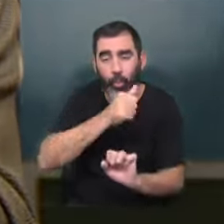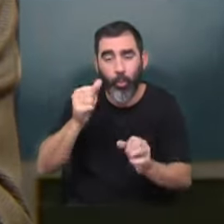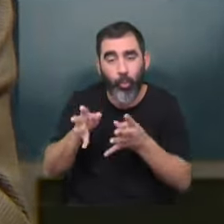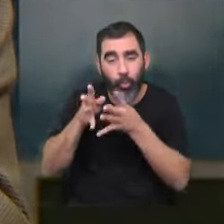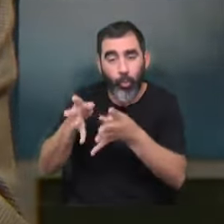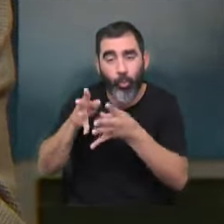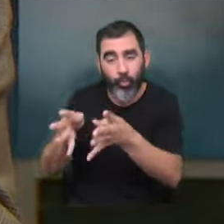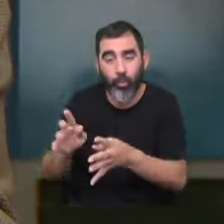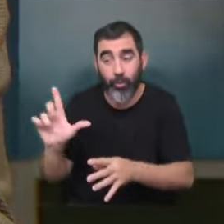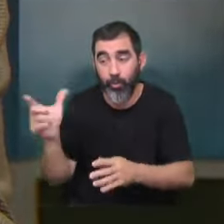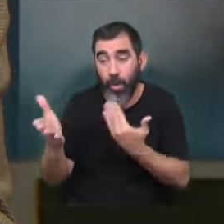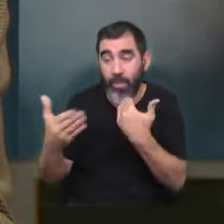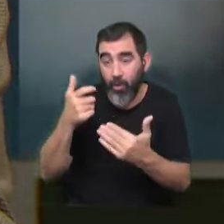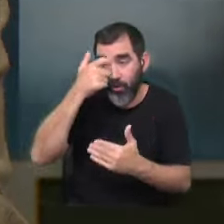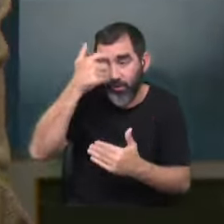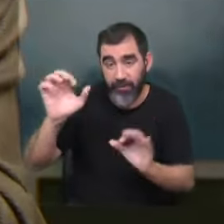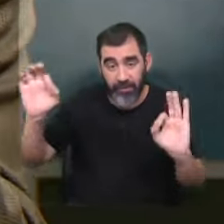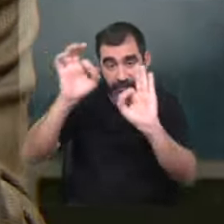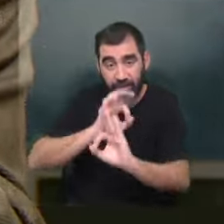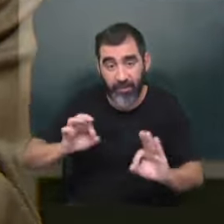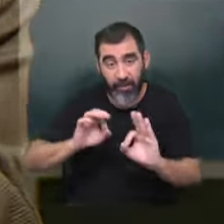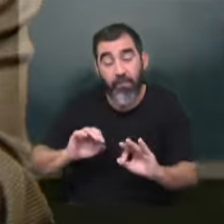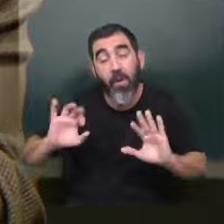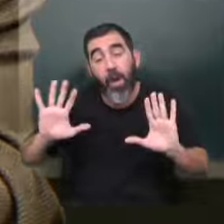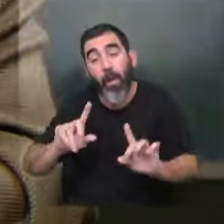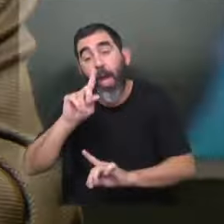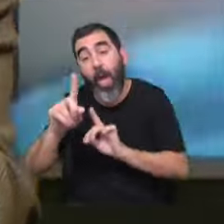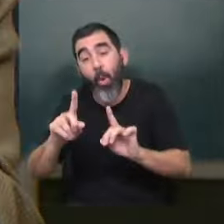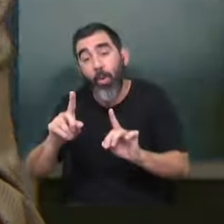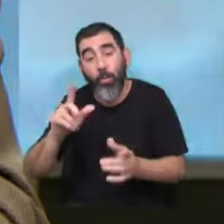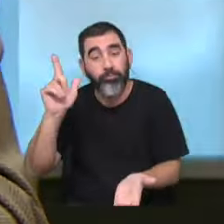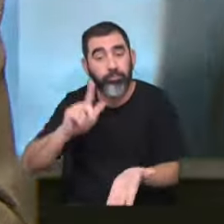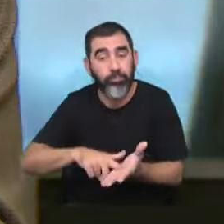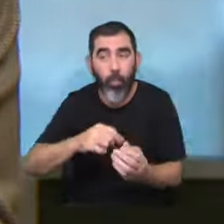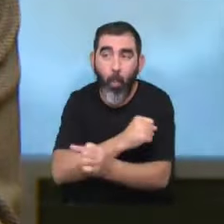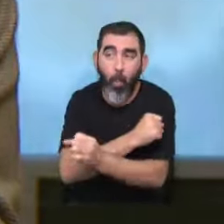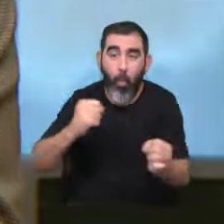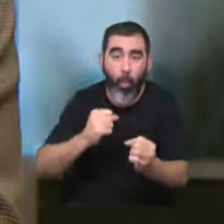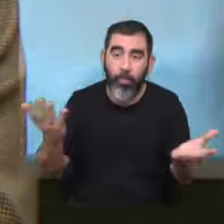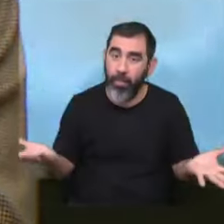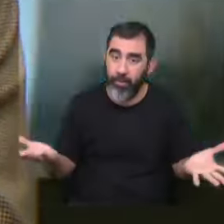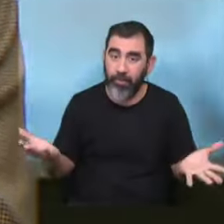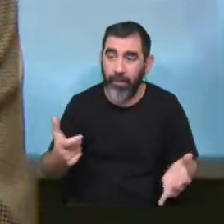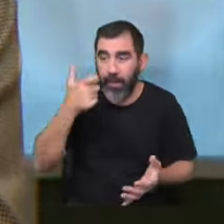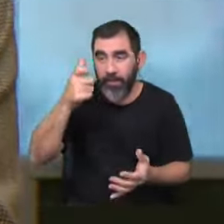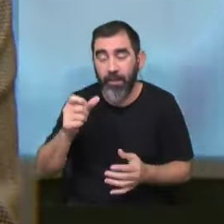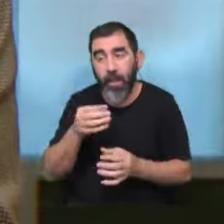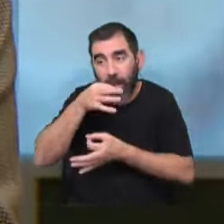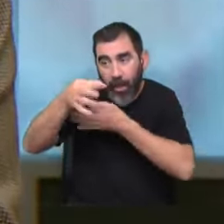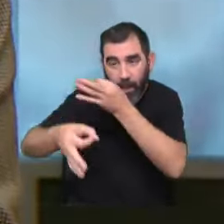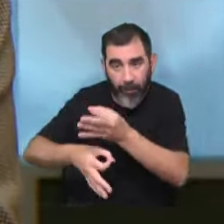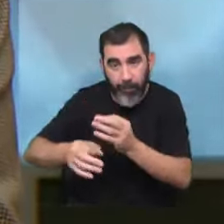hubiera habido conversaciones científicas, quizás alguno de los dos hubiera tomado una decisión que no tomó porque la ciencia hablaba, la